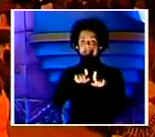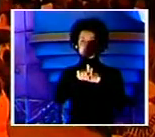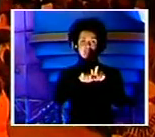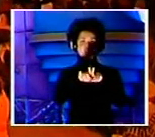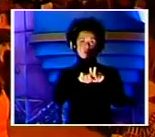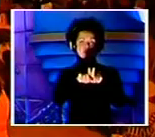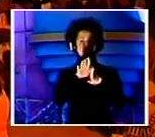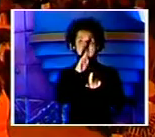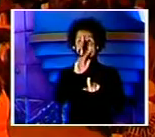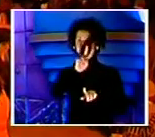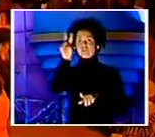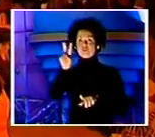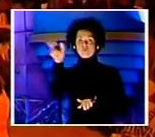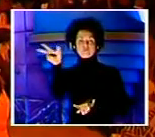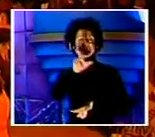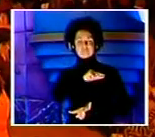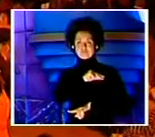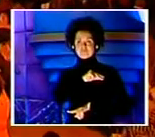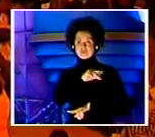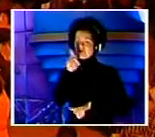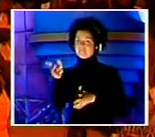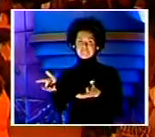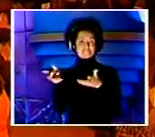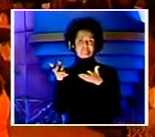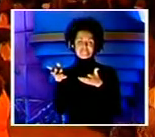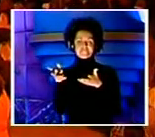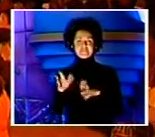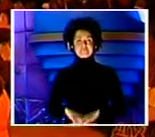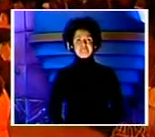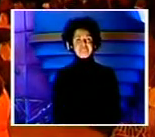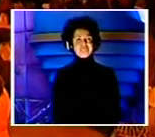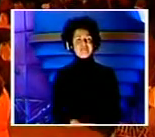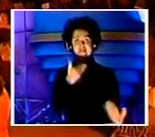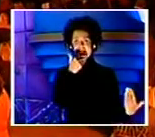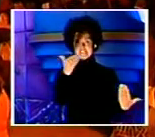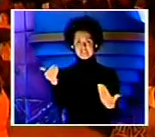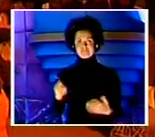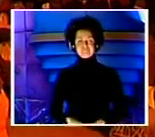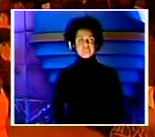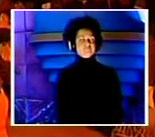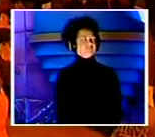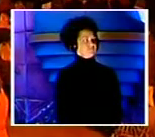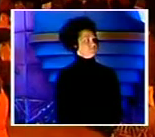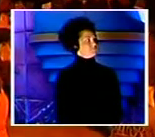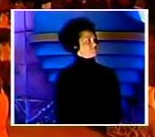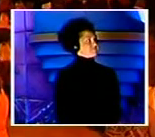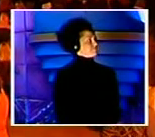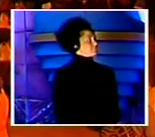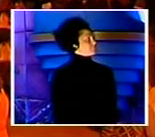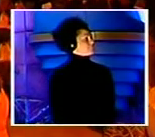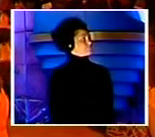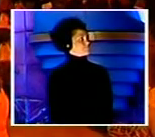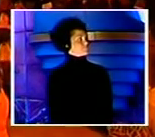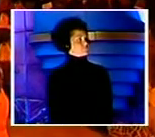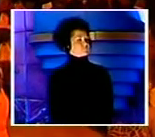cariño especial para la murga hermana, la murga tinerfeña, que se llevó en el concurso del Carnaval de Santa Cruz de Tenerife el segundo premio. Estamos ya